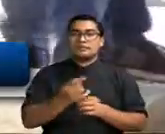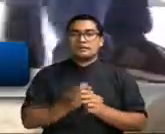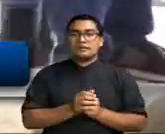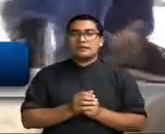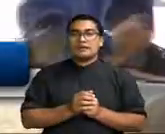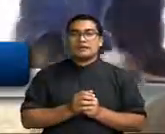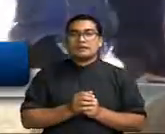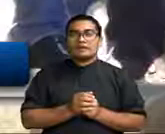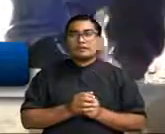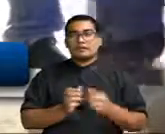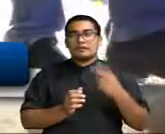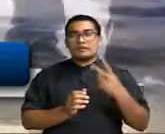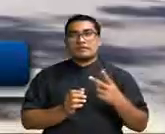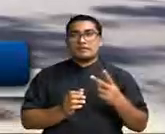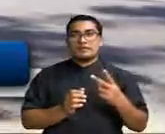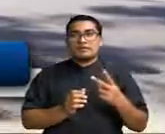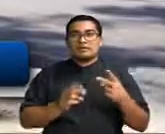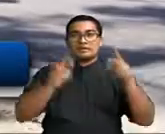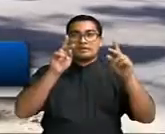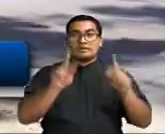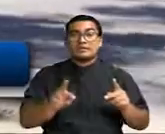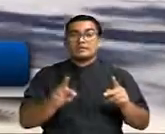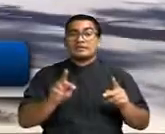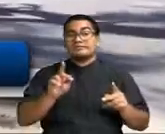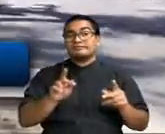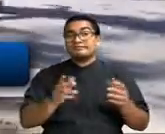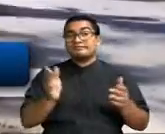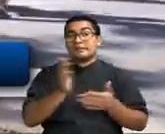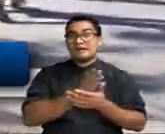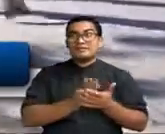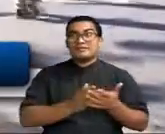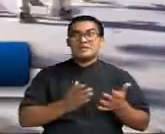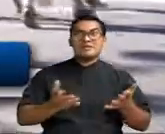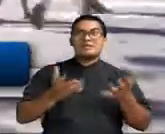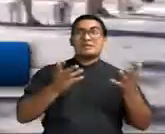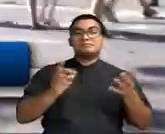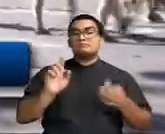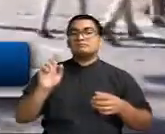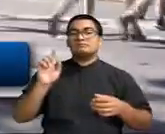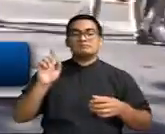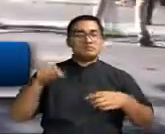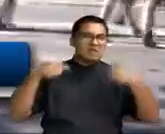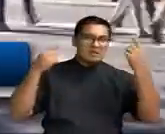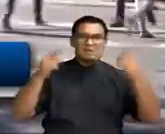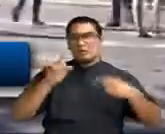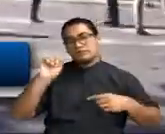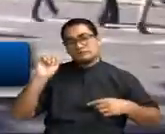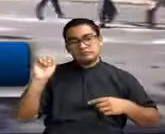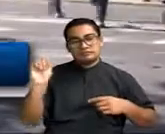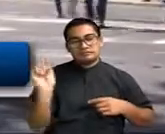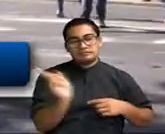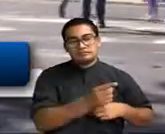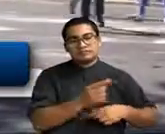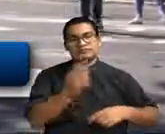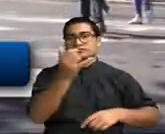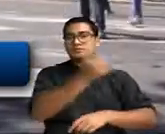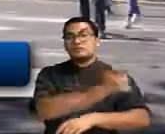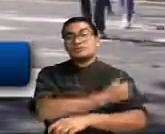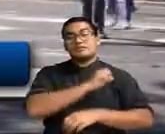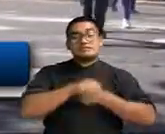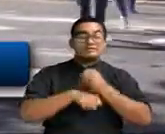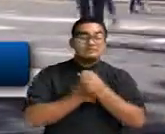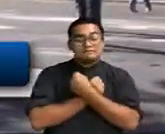la segunda causa de ingreso a hospitalización después de la esquizofrenia en sus distintos tipos.